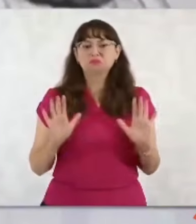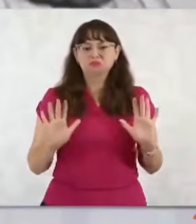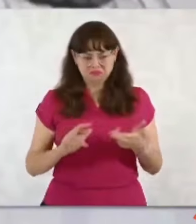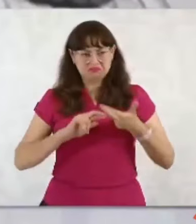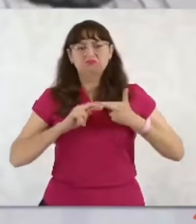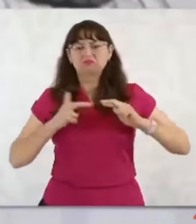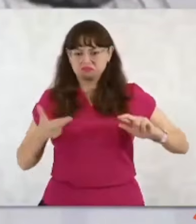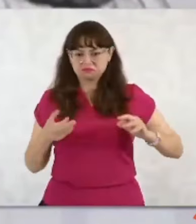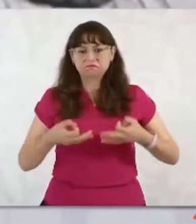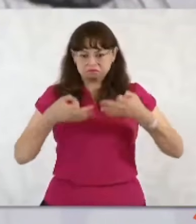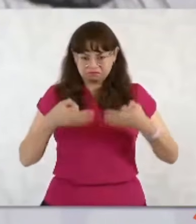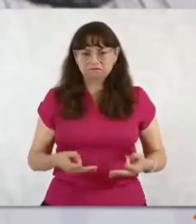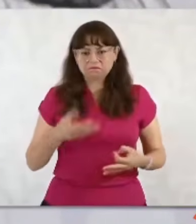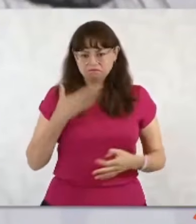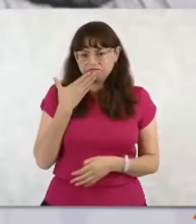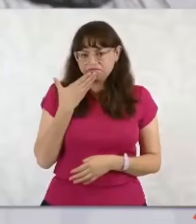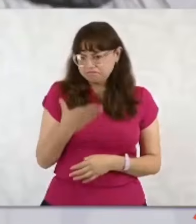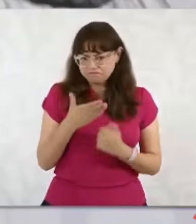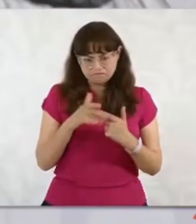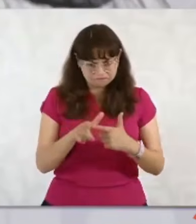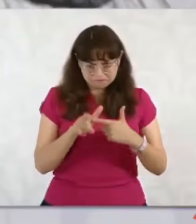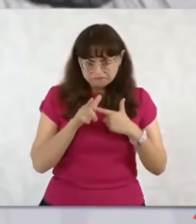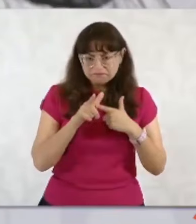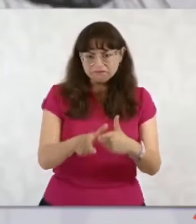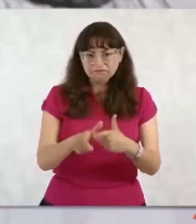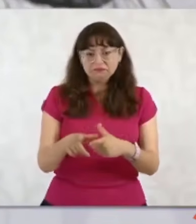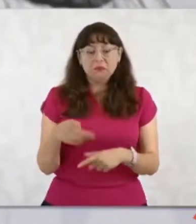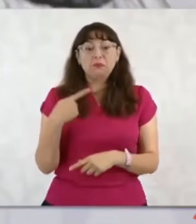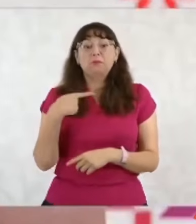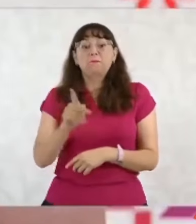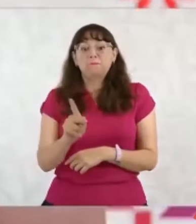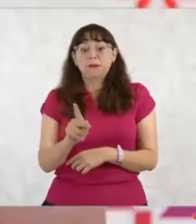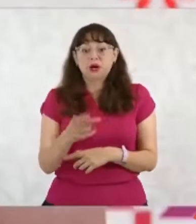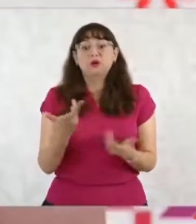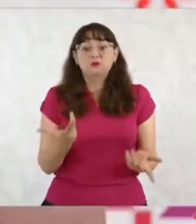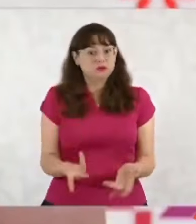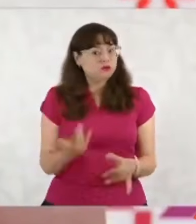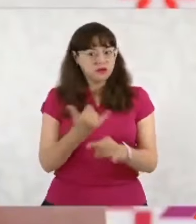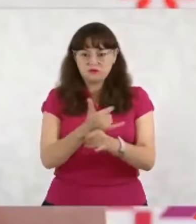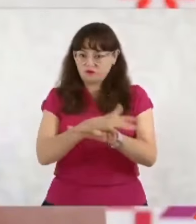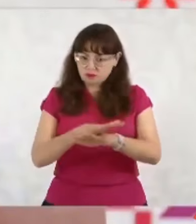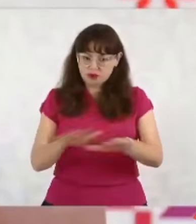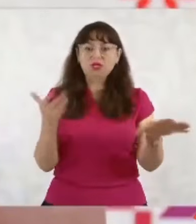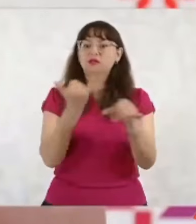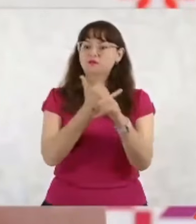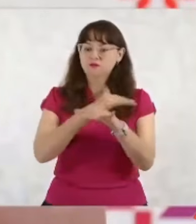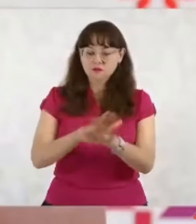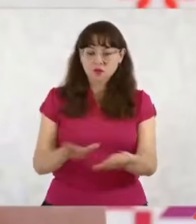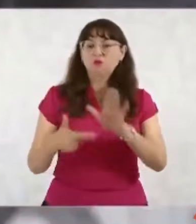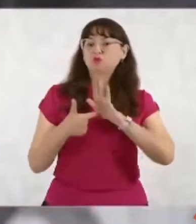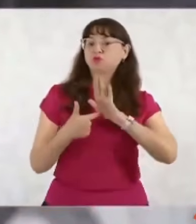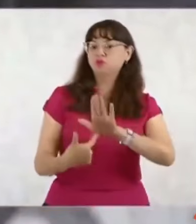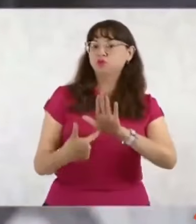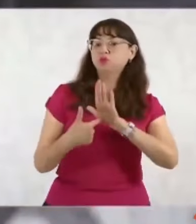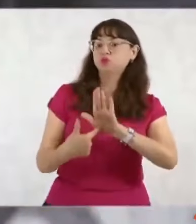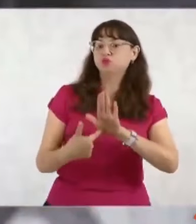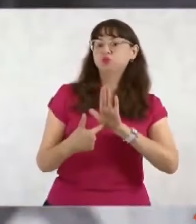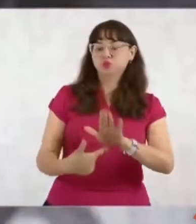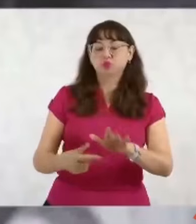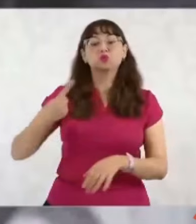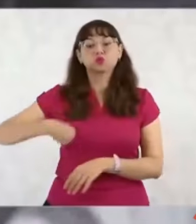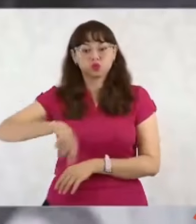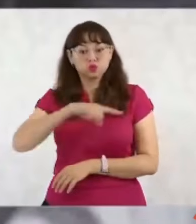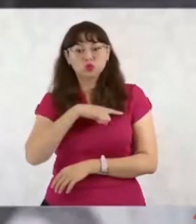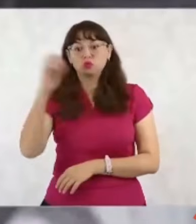mejor relación, pero tampoco debemos dejar de informar y debemos dejar de decir lo que